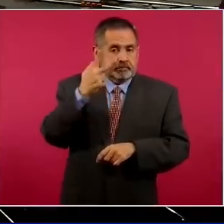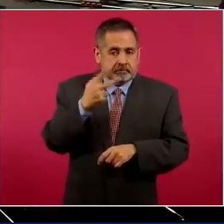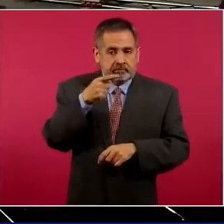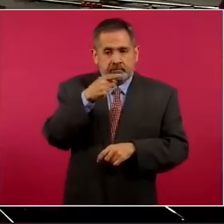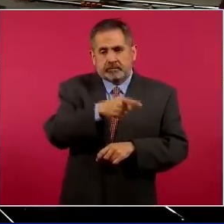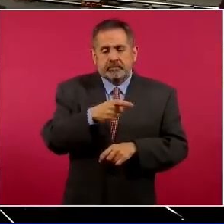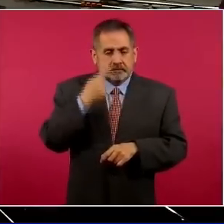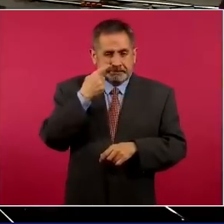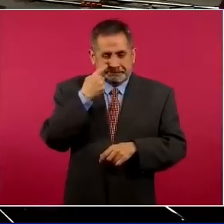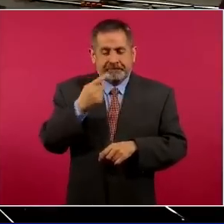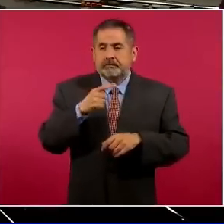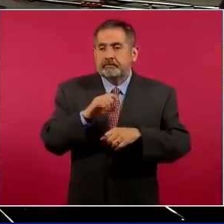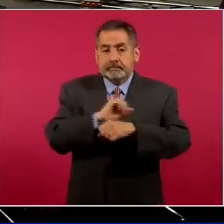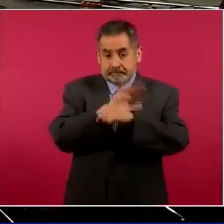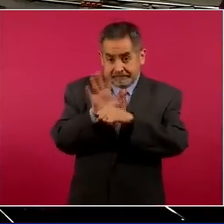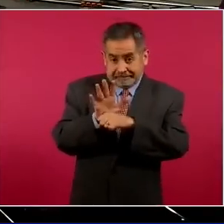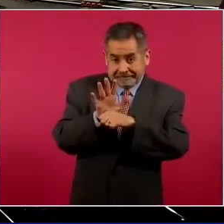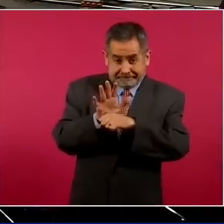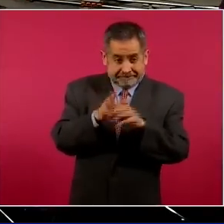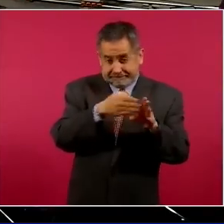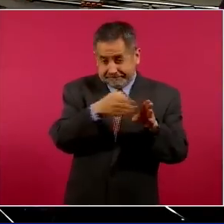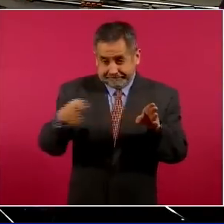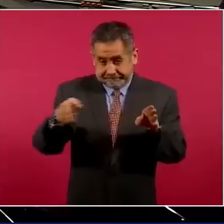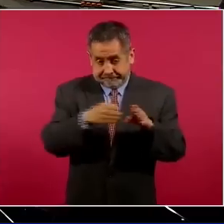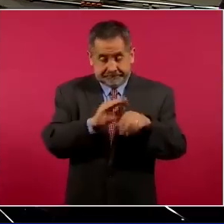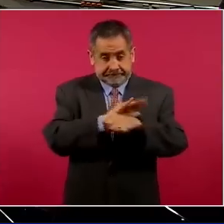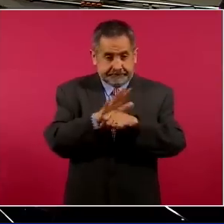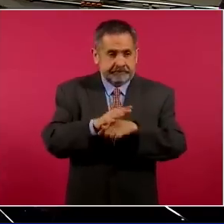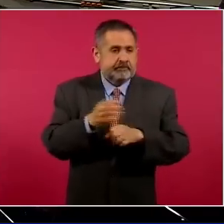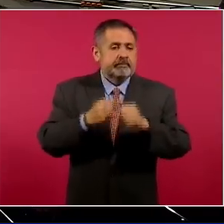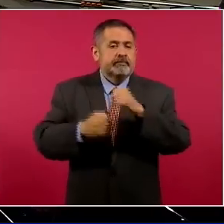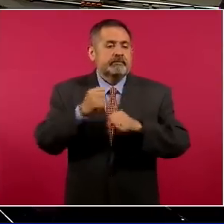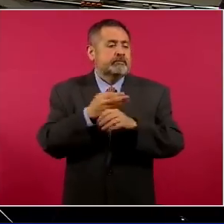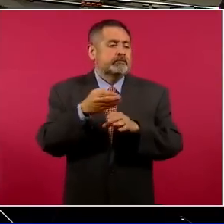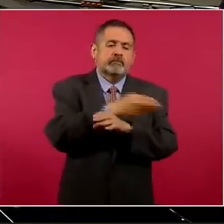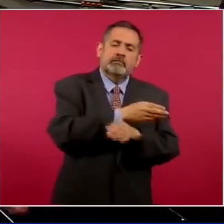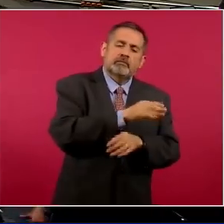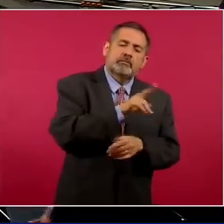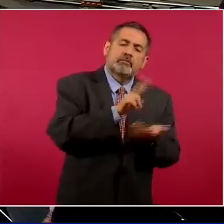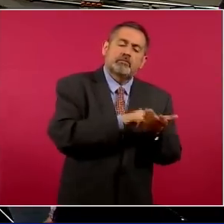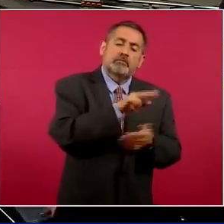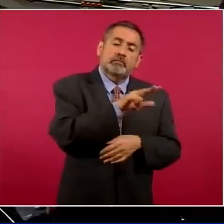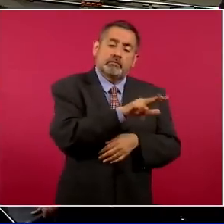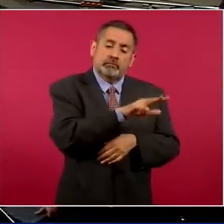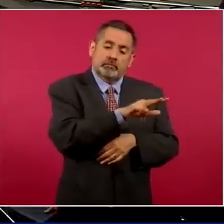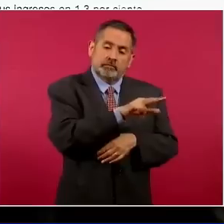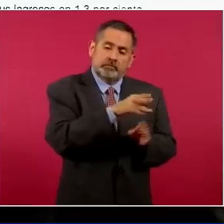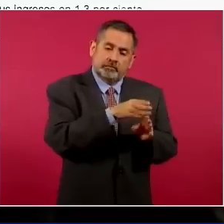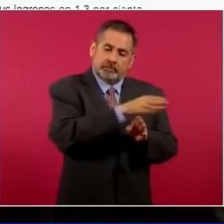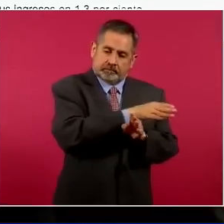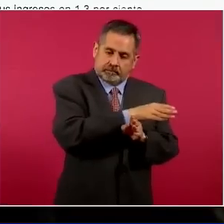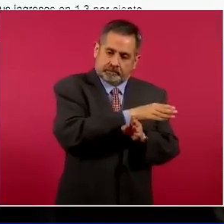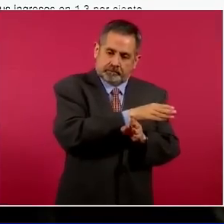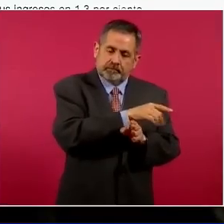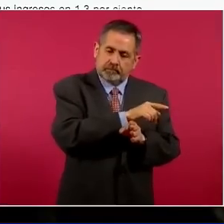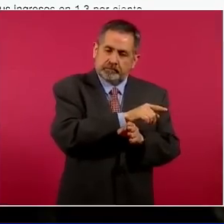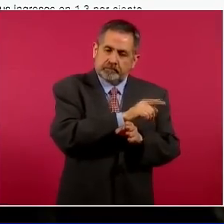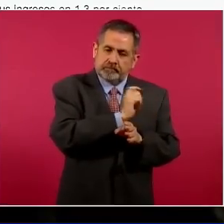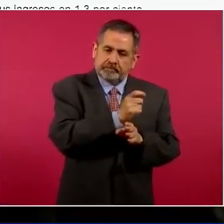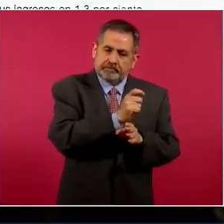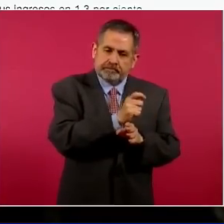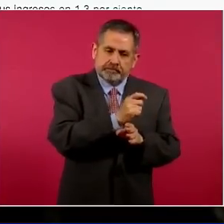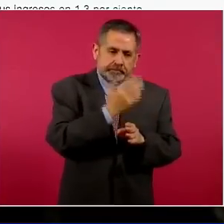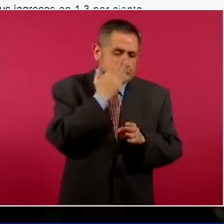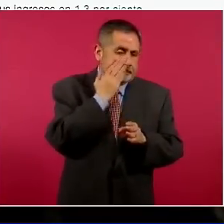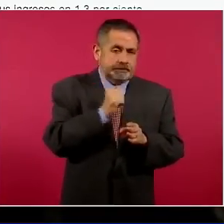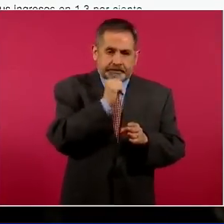plena pandemia, mientras que en el 18, o sea, cuando no